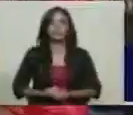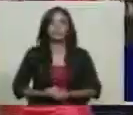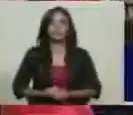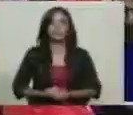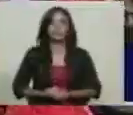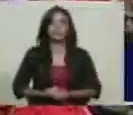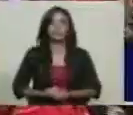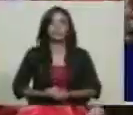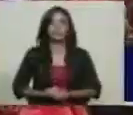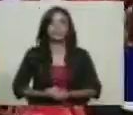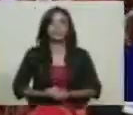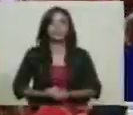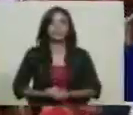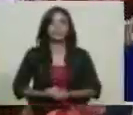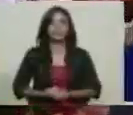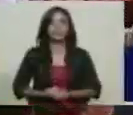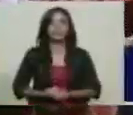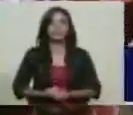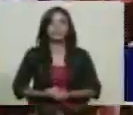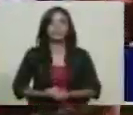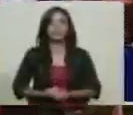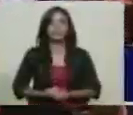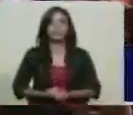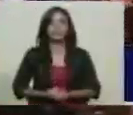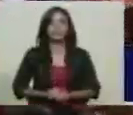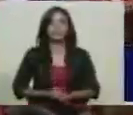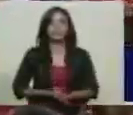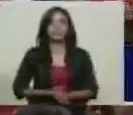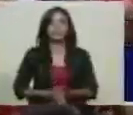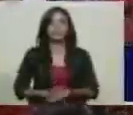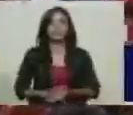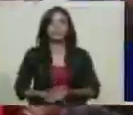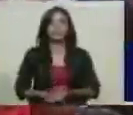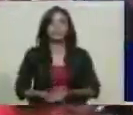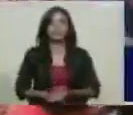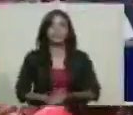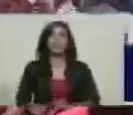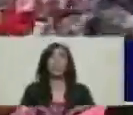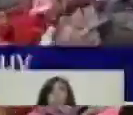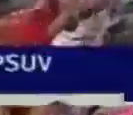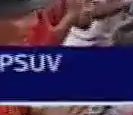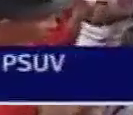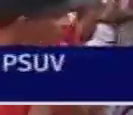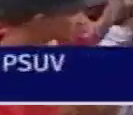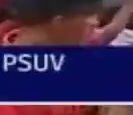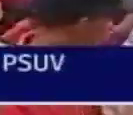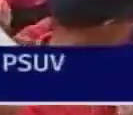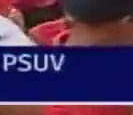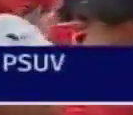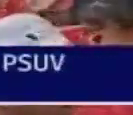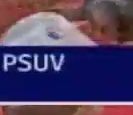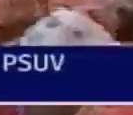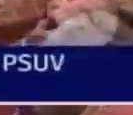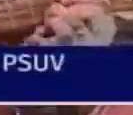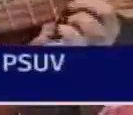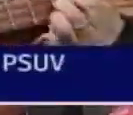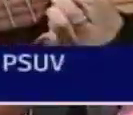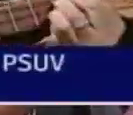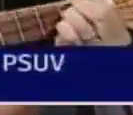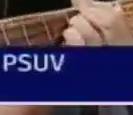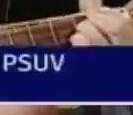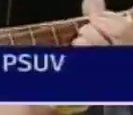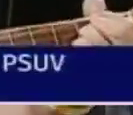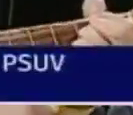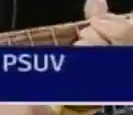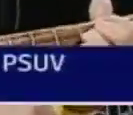comandante Che, te mataron, pero en nosotros dejaron para siempre tu